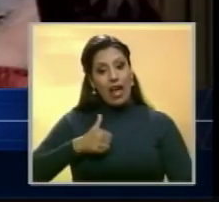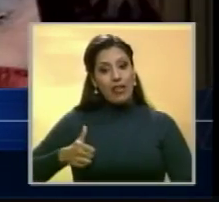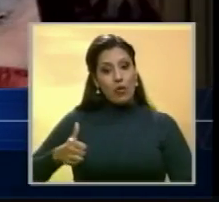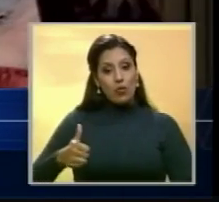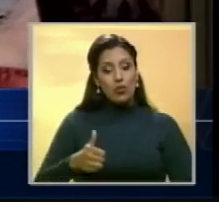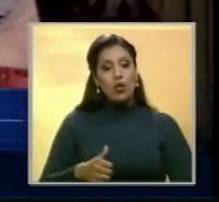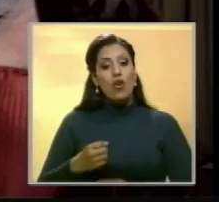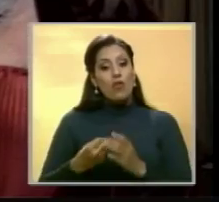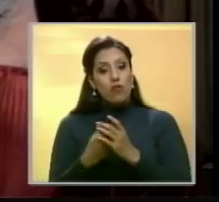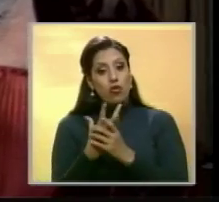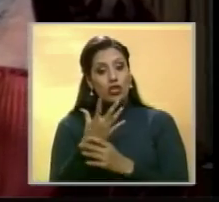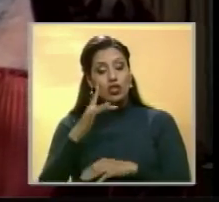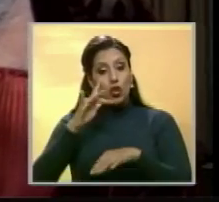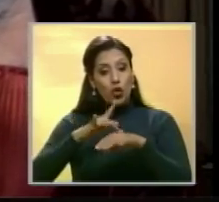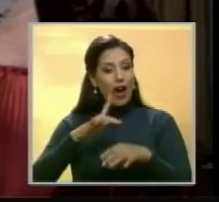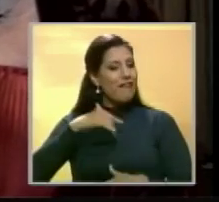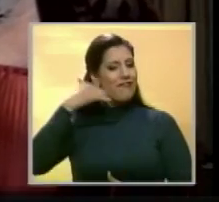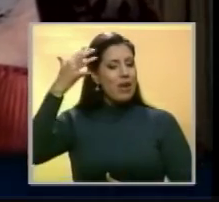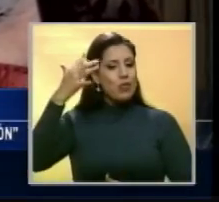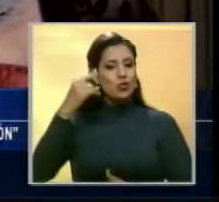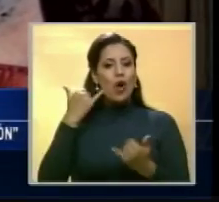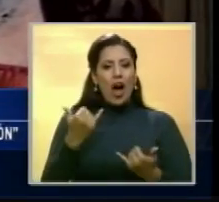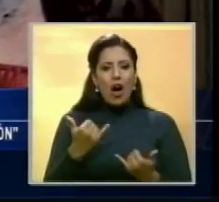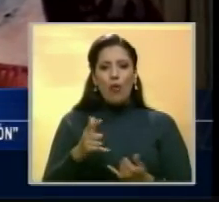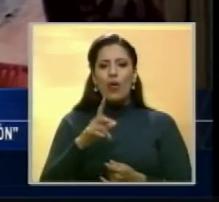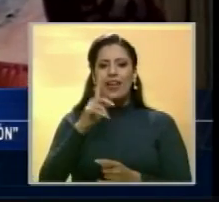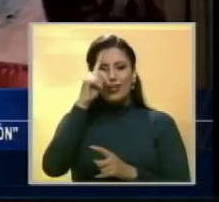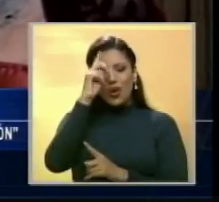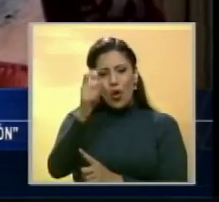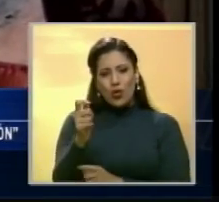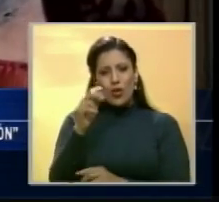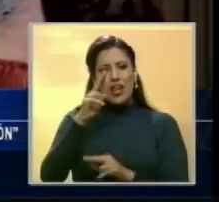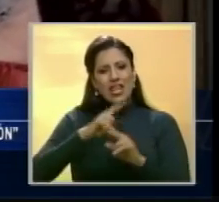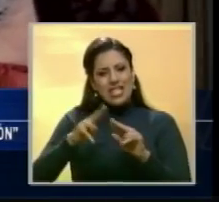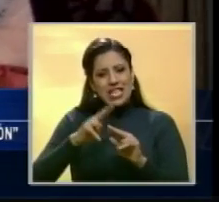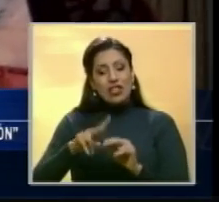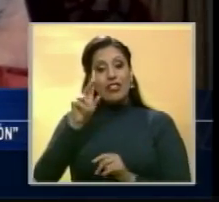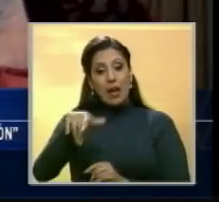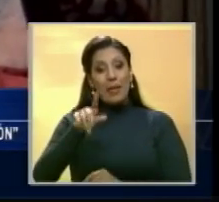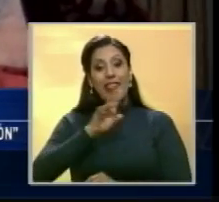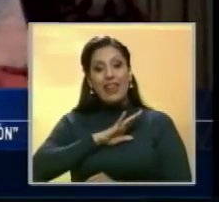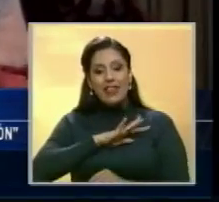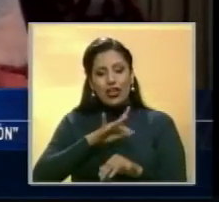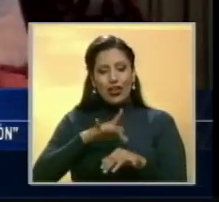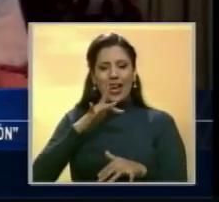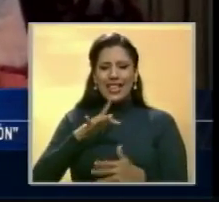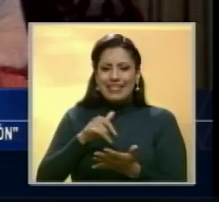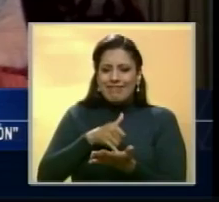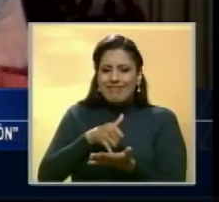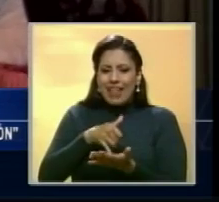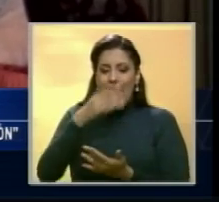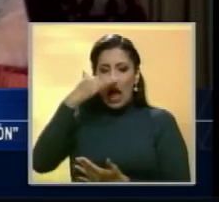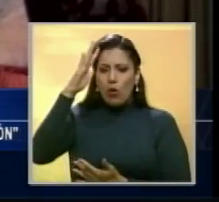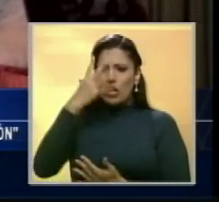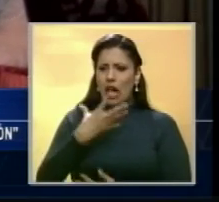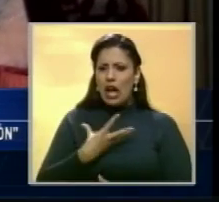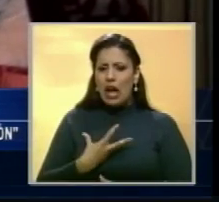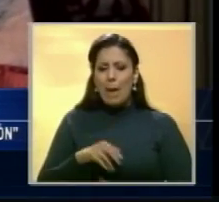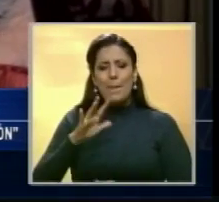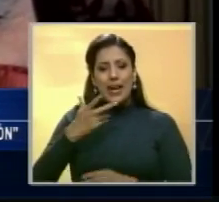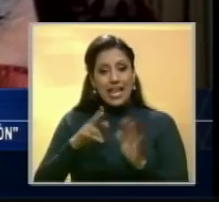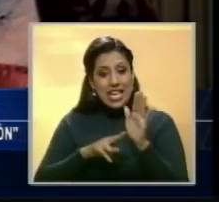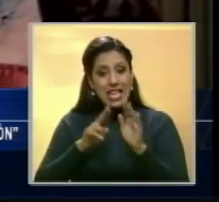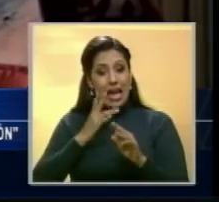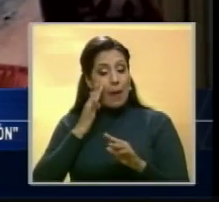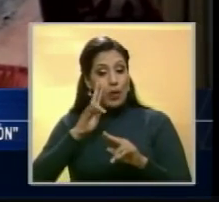nosotros. La Fundación Tocando la Fama, además de reconocer el talento infantil, también toca la sensibilidad de los adultos para que los niños